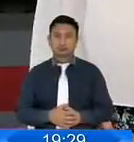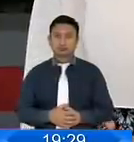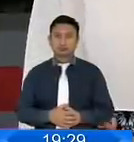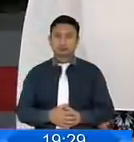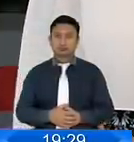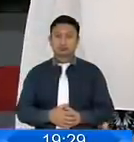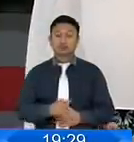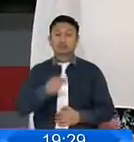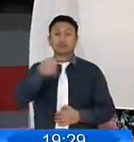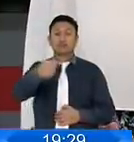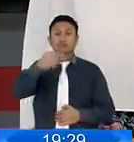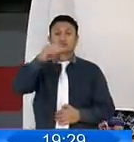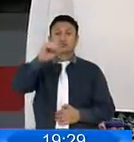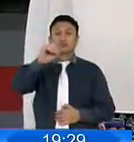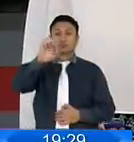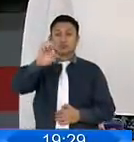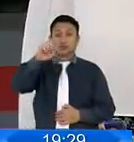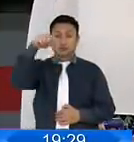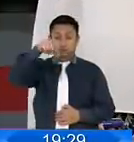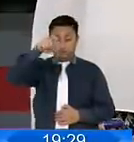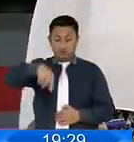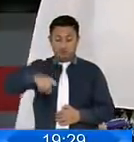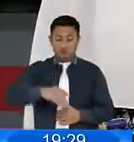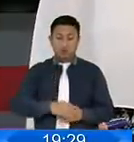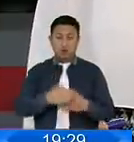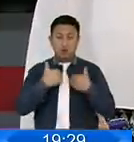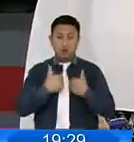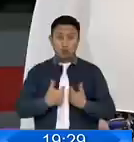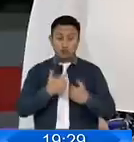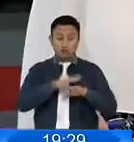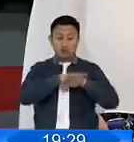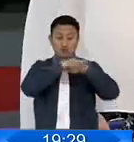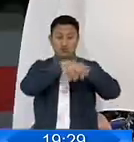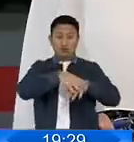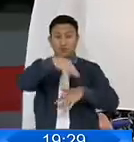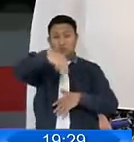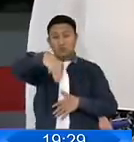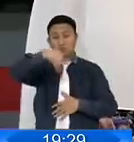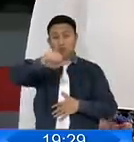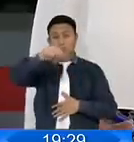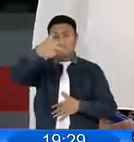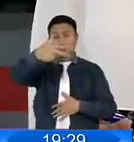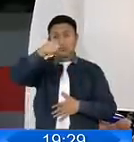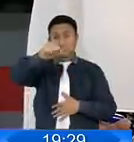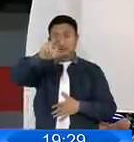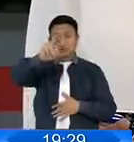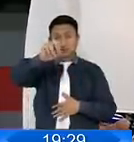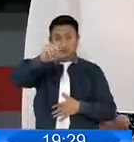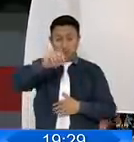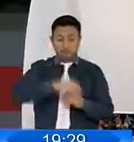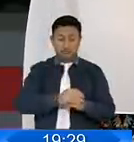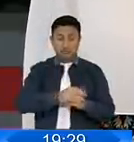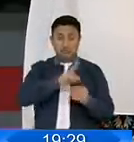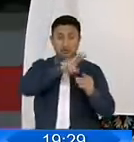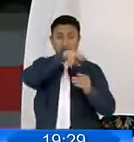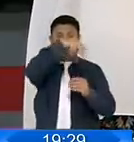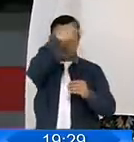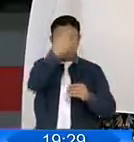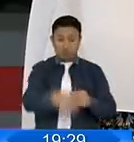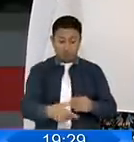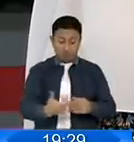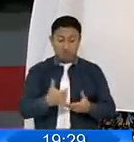Especiales rescataron el cuerpo de un hombre que cayó al río Machangar en el sector de Guápulo. Aparentemente se trató de un accidente.